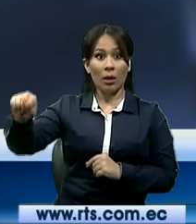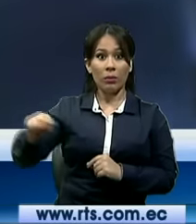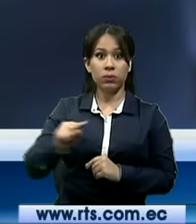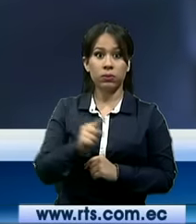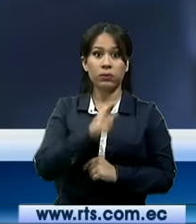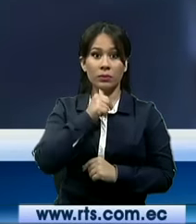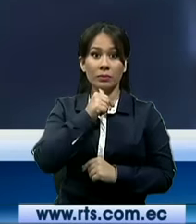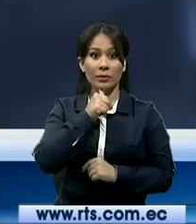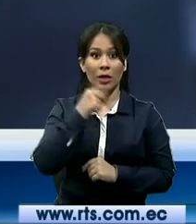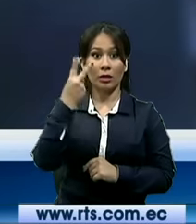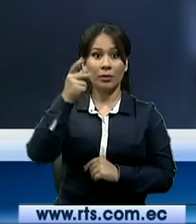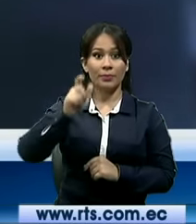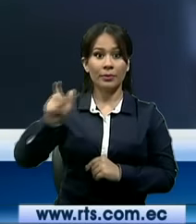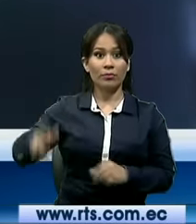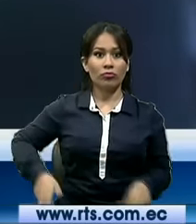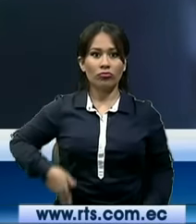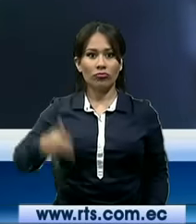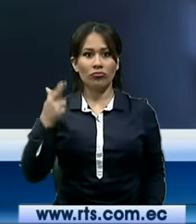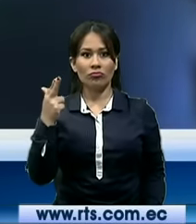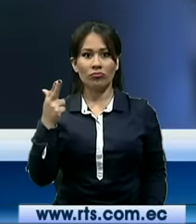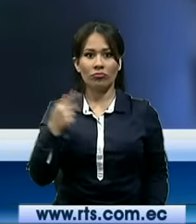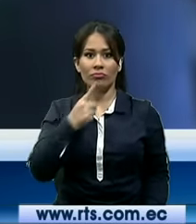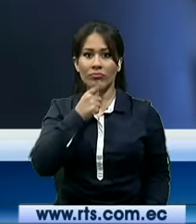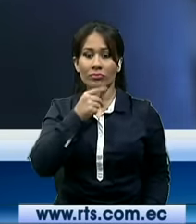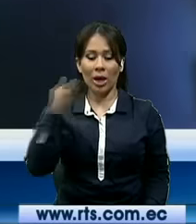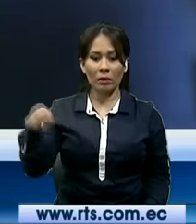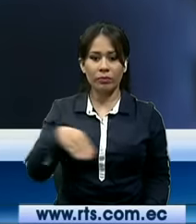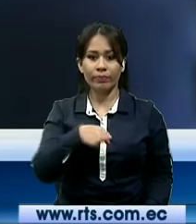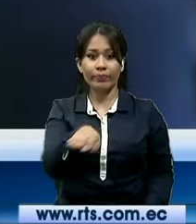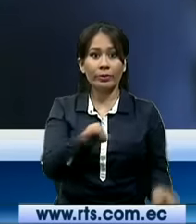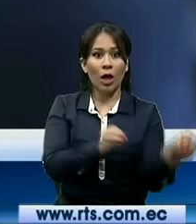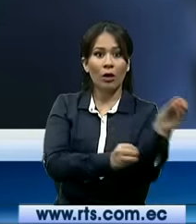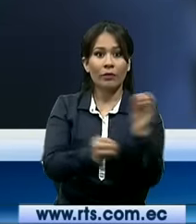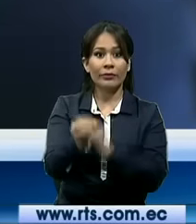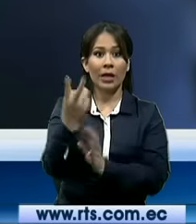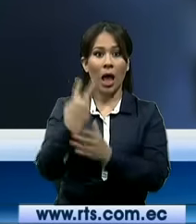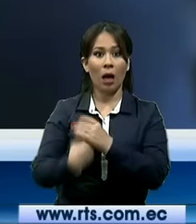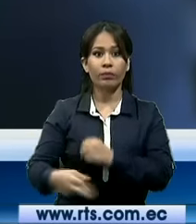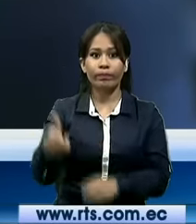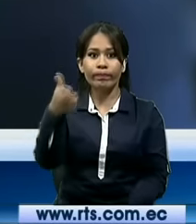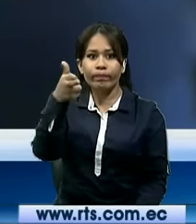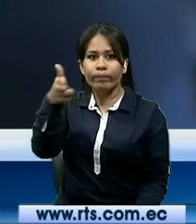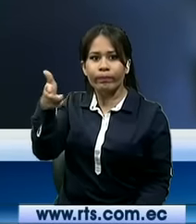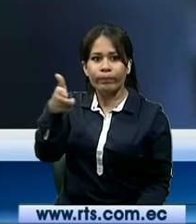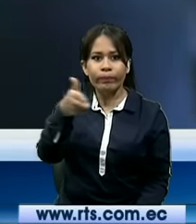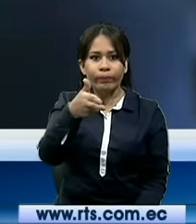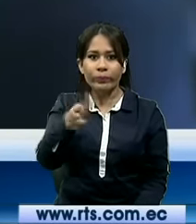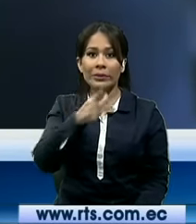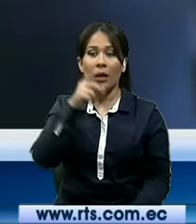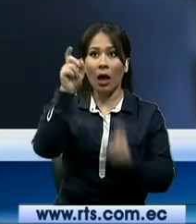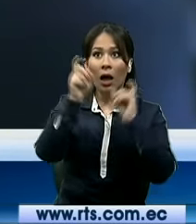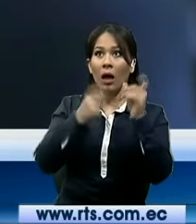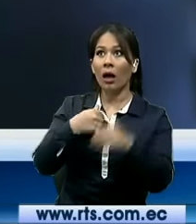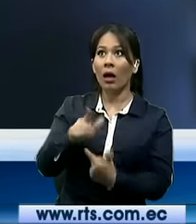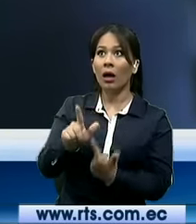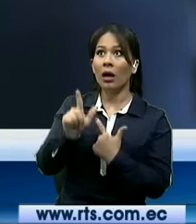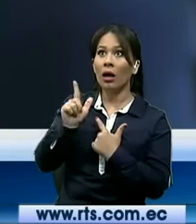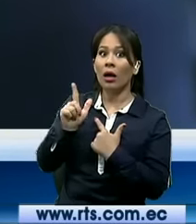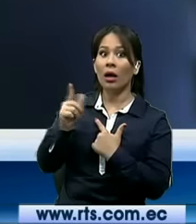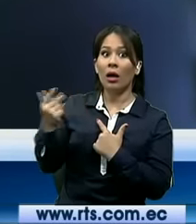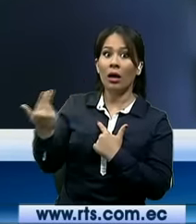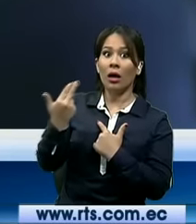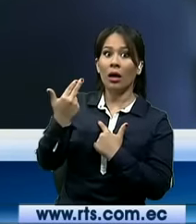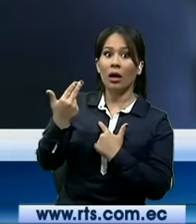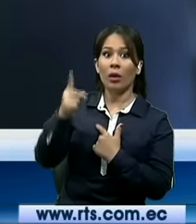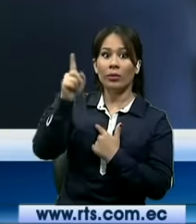con el ingreso de dos personas, quienes se dirigen a la oficina, ambos con armas de fuego, y ante la reacción del guardia de seguridad,